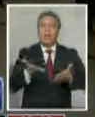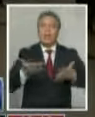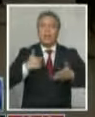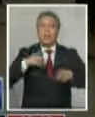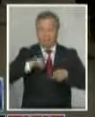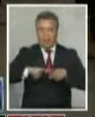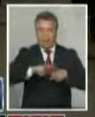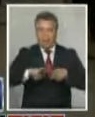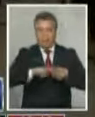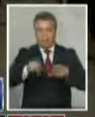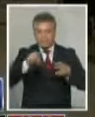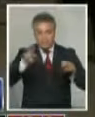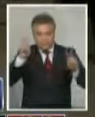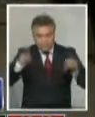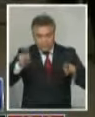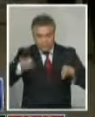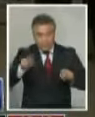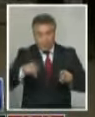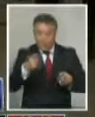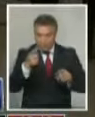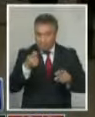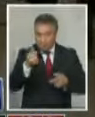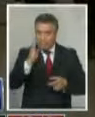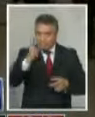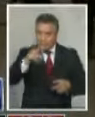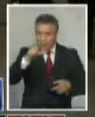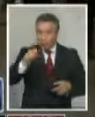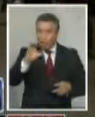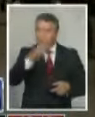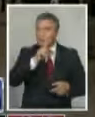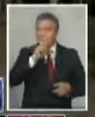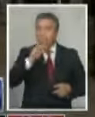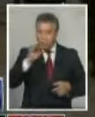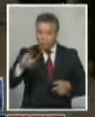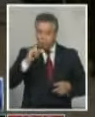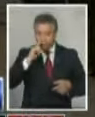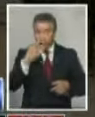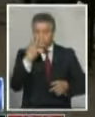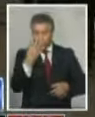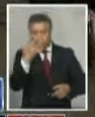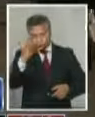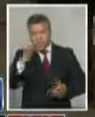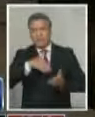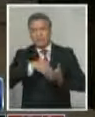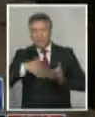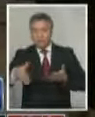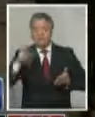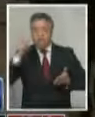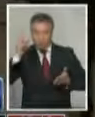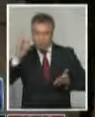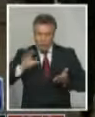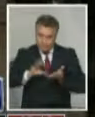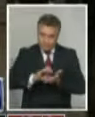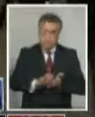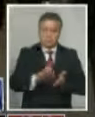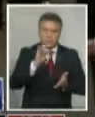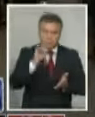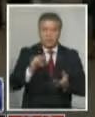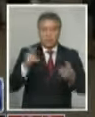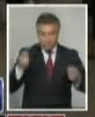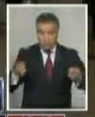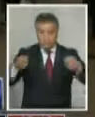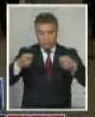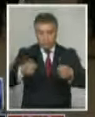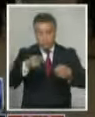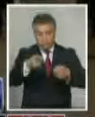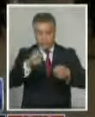En materia de capitalización de Banco Estado, hemos dicho que vamos a capitalizar a Banco Estado por 450 millones de dólares, lo que junto con la capitalización del